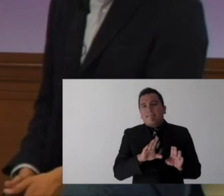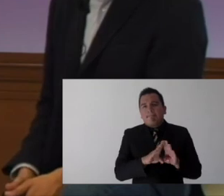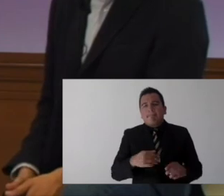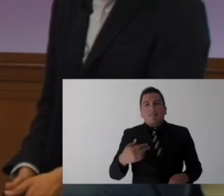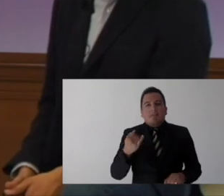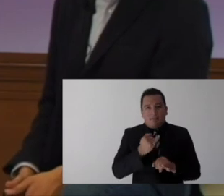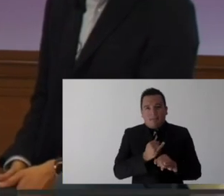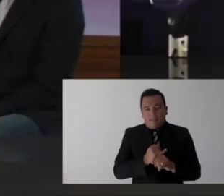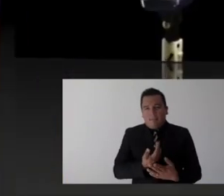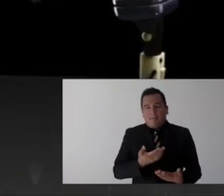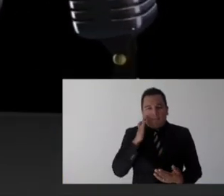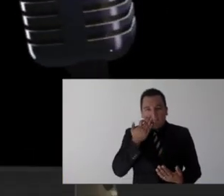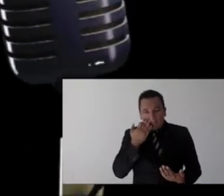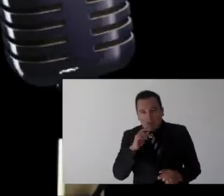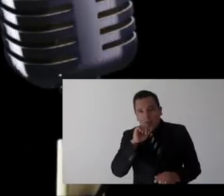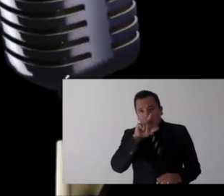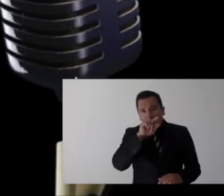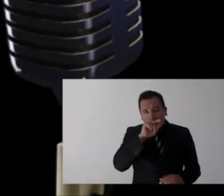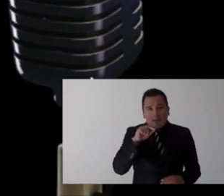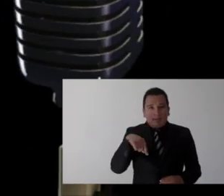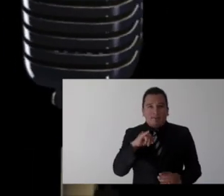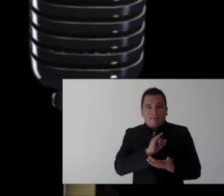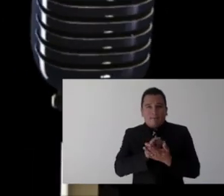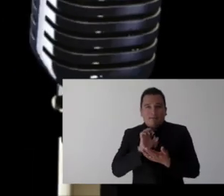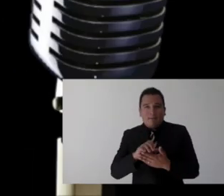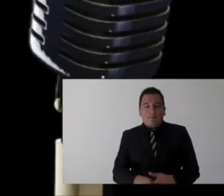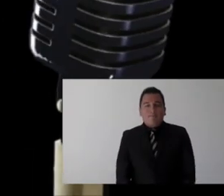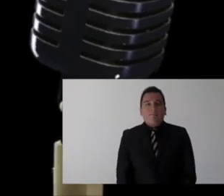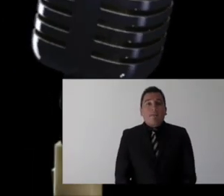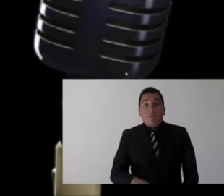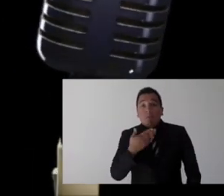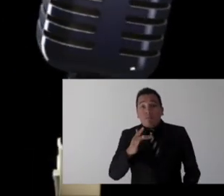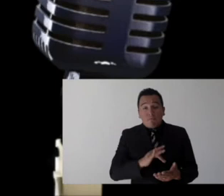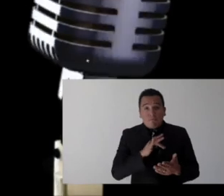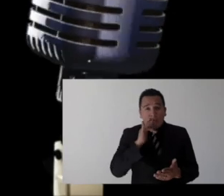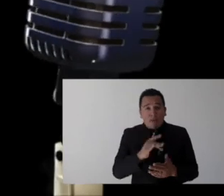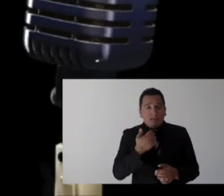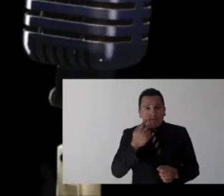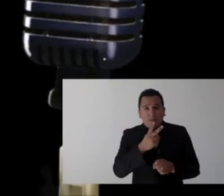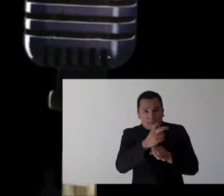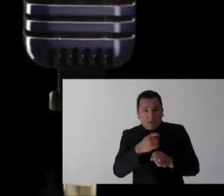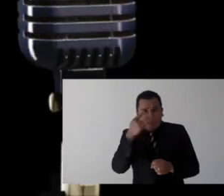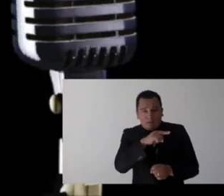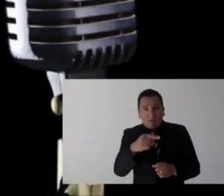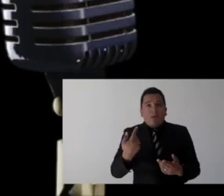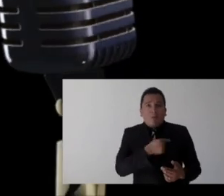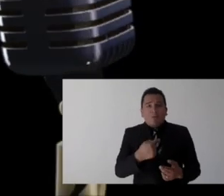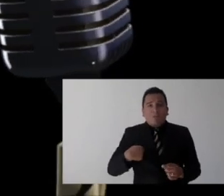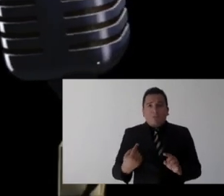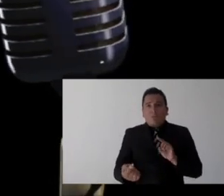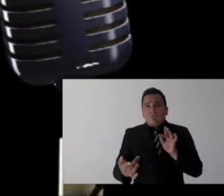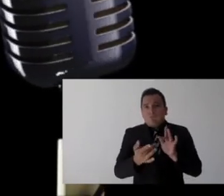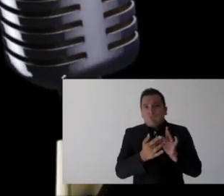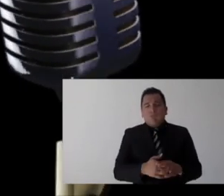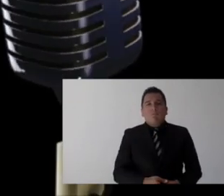darse prisa. Muchas gracias. Les queremos agradecer y les queremos invitar, amigos, para que se comuniquen con nosotros. Amigas,